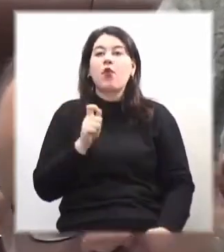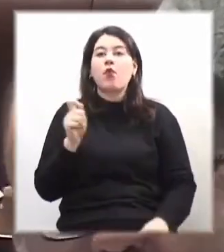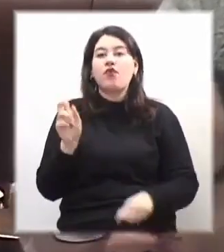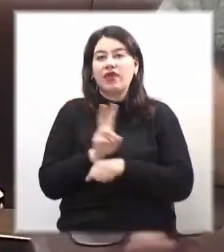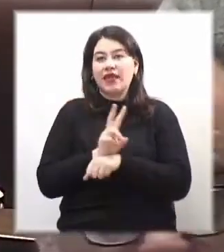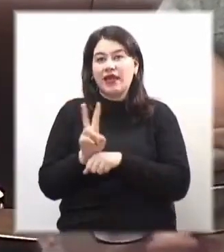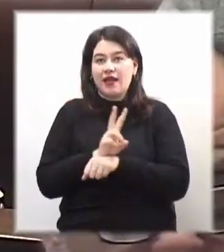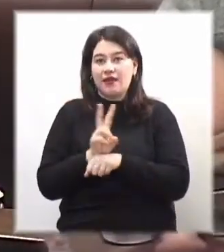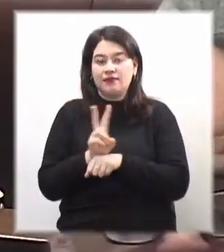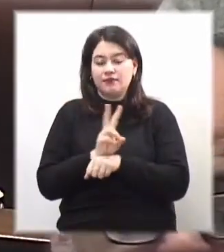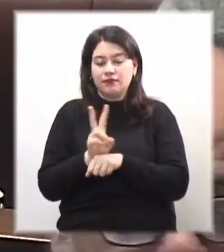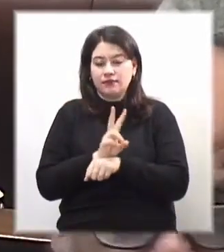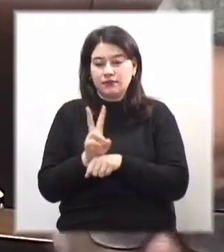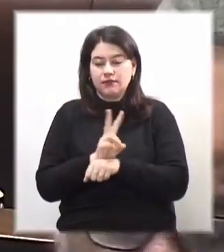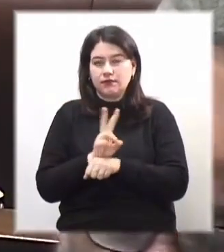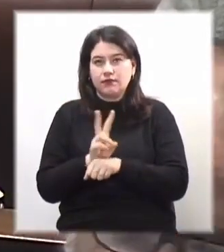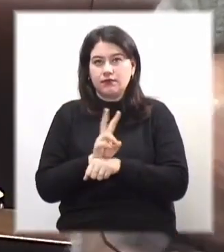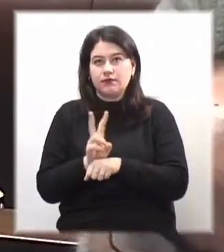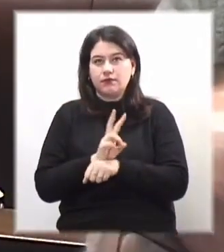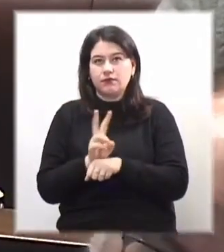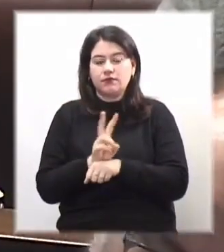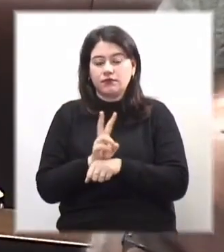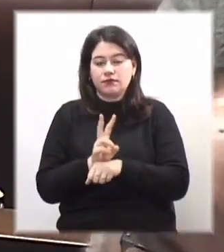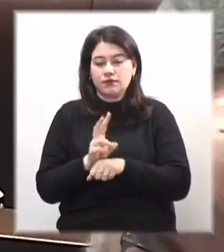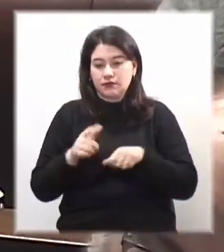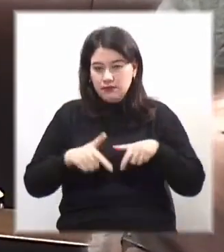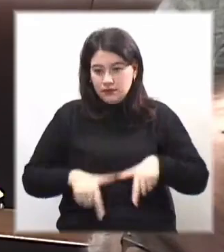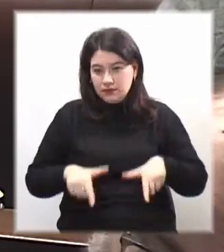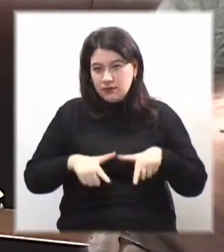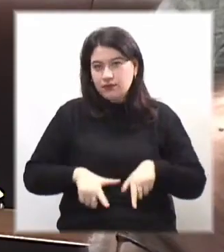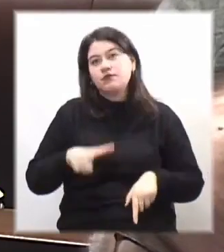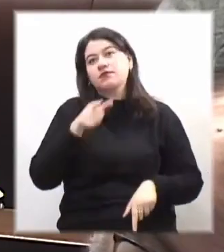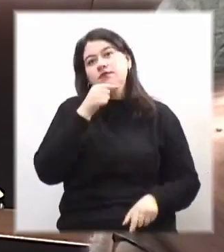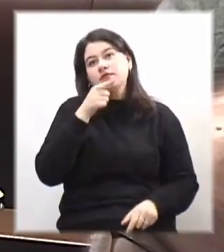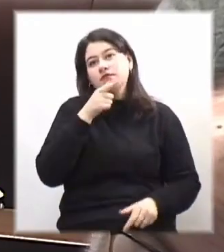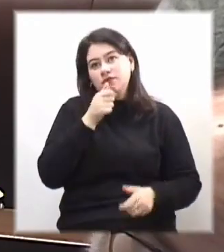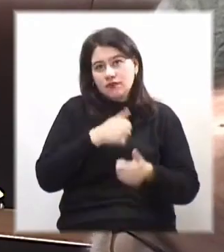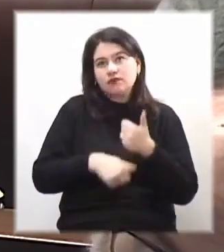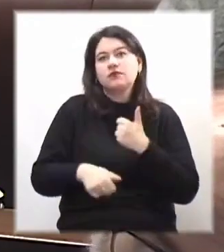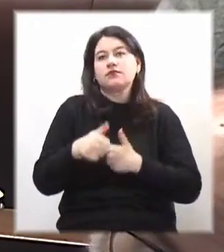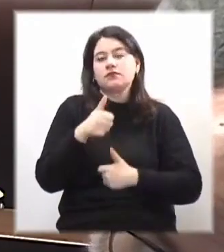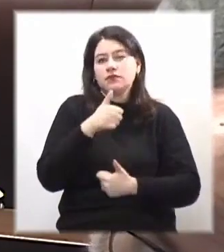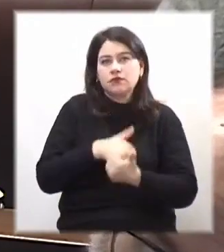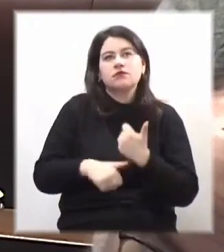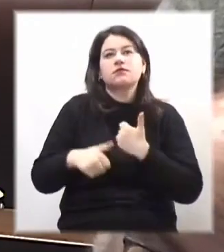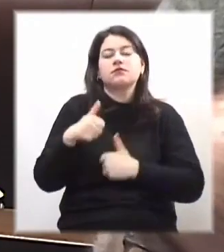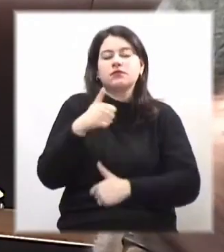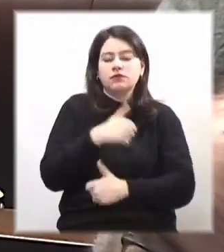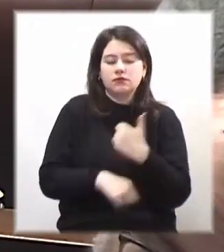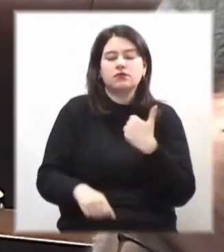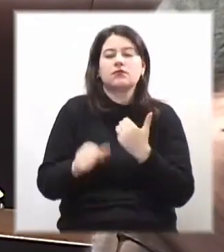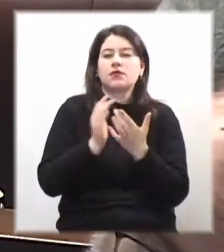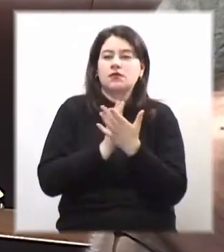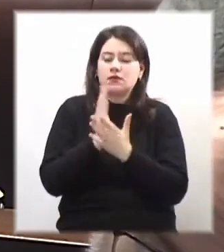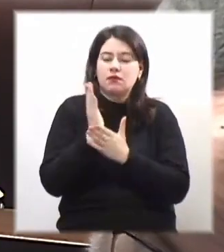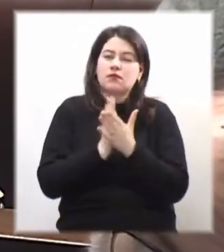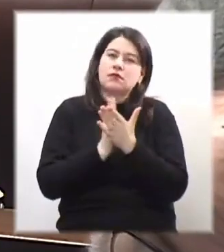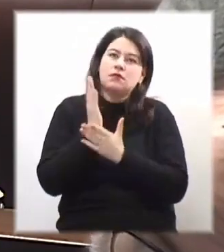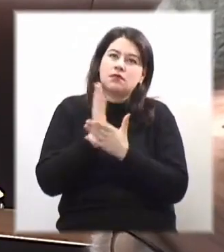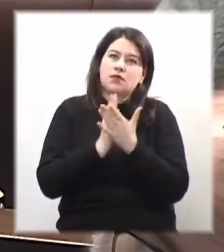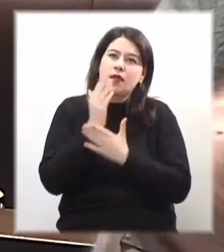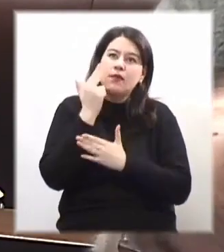la sucesivas administraciones al frente del Ministerio del interior han rivalizado permanentemente con